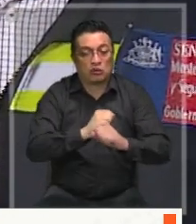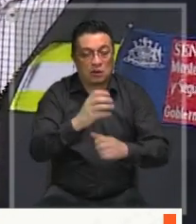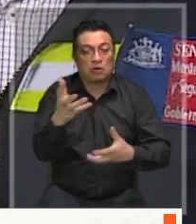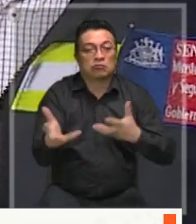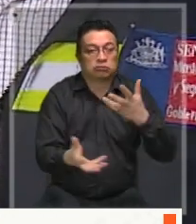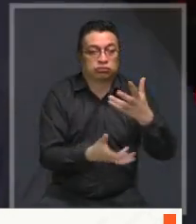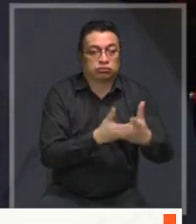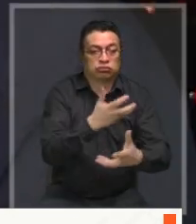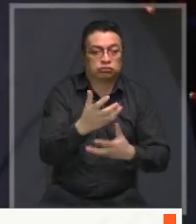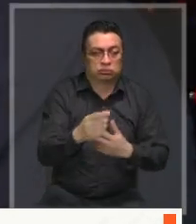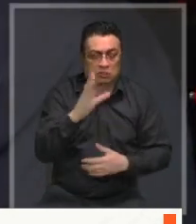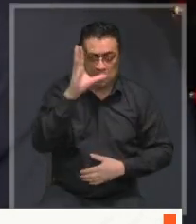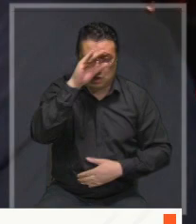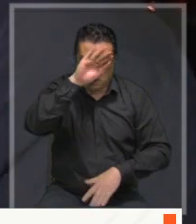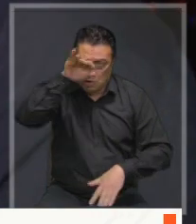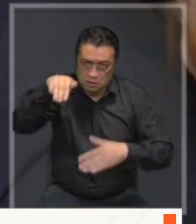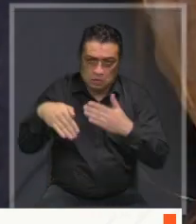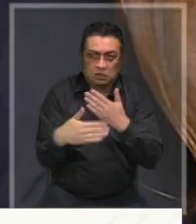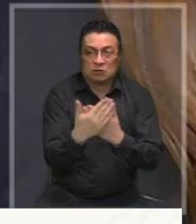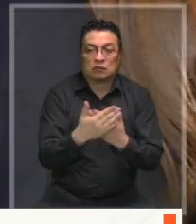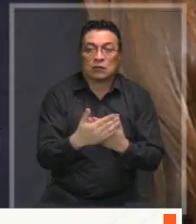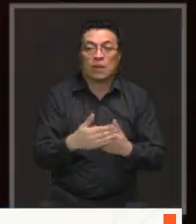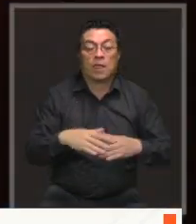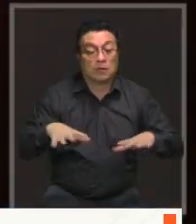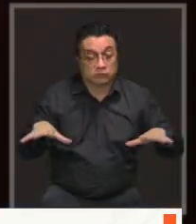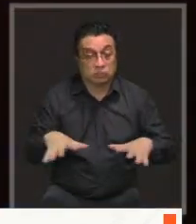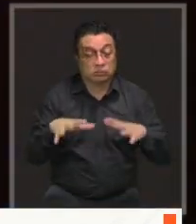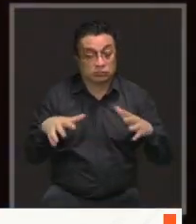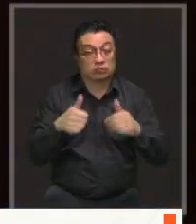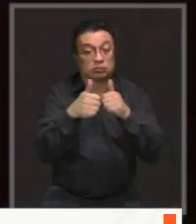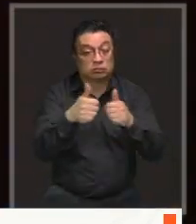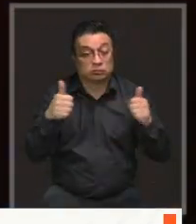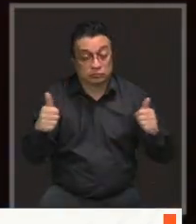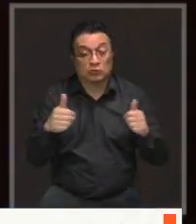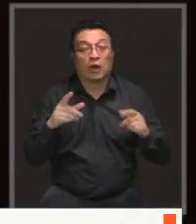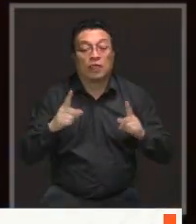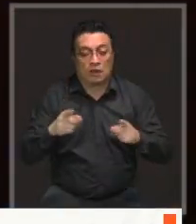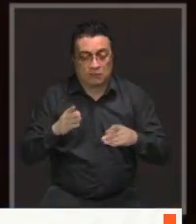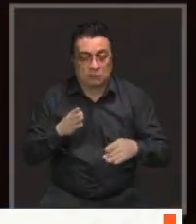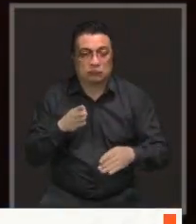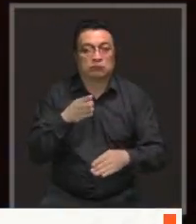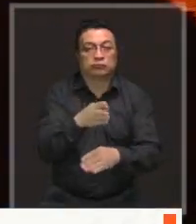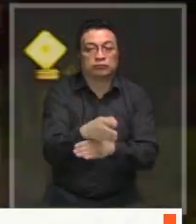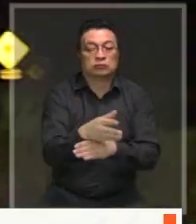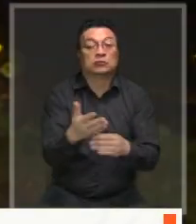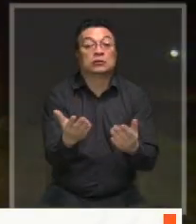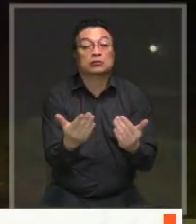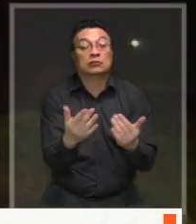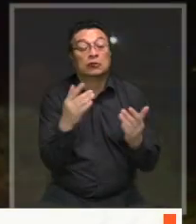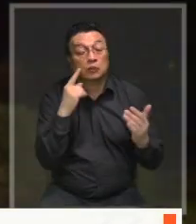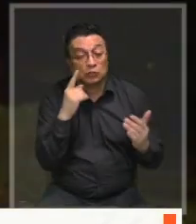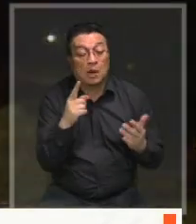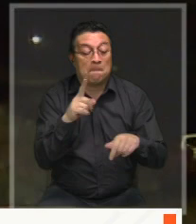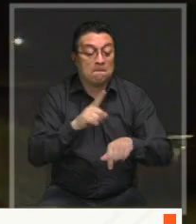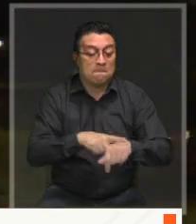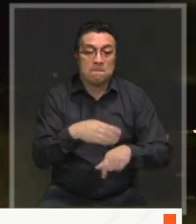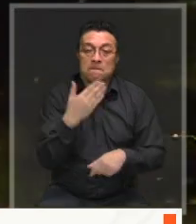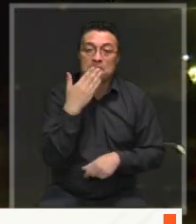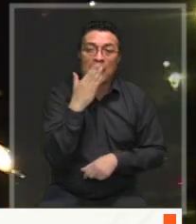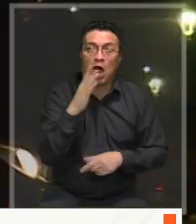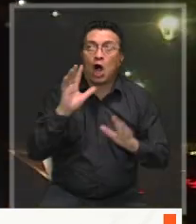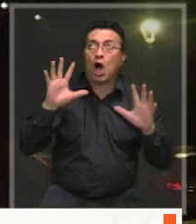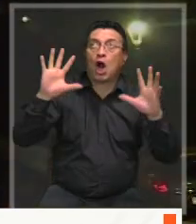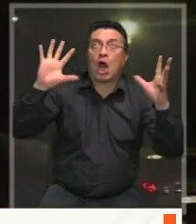siniestro durante toda la noche. Esfuerzo de autoridades de la región que debieron desplegarse, esperando contar con mejor tiempo y poder